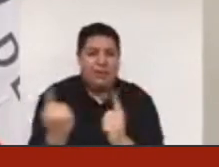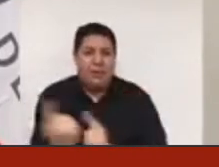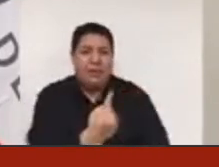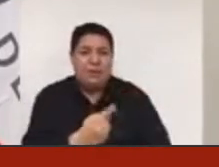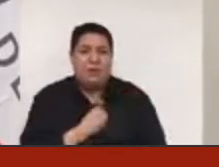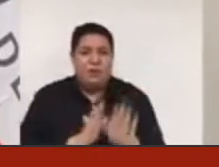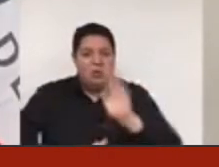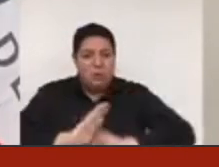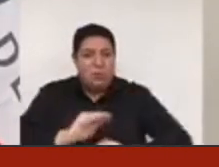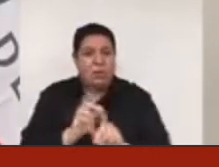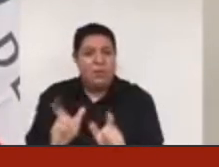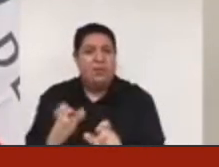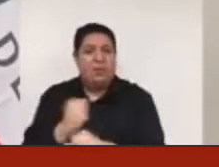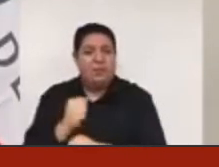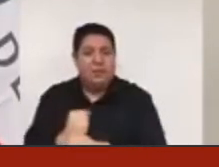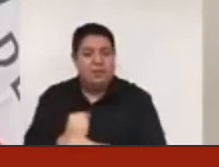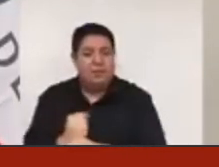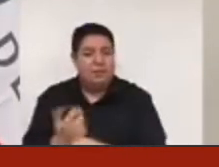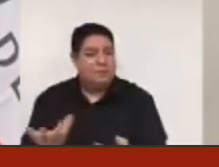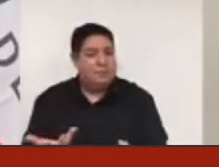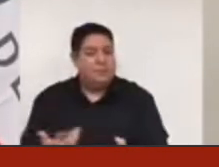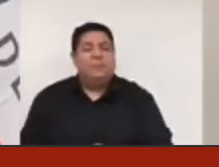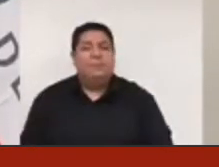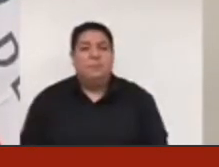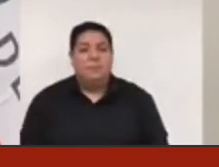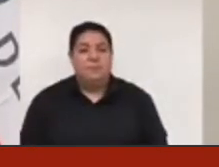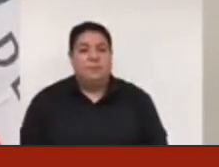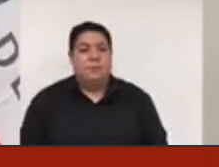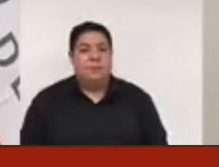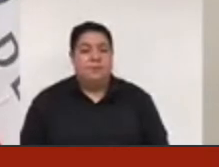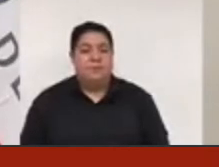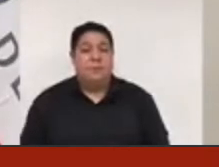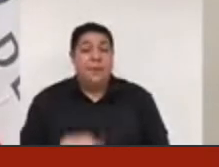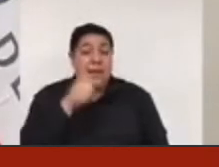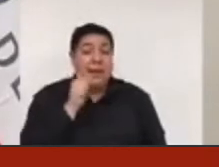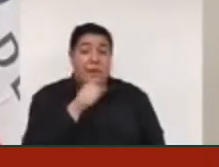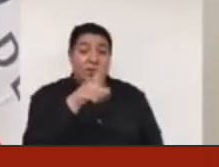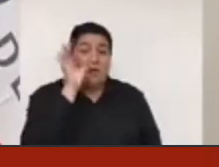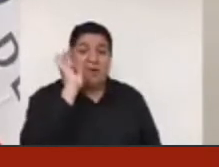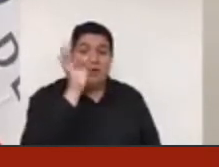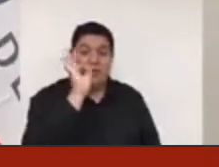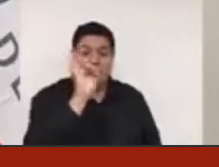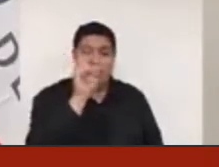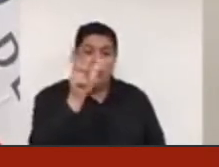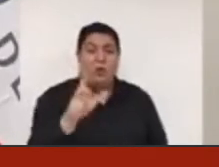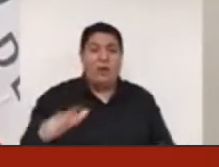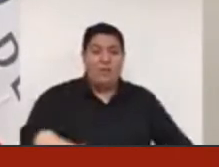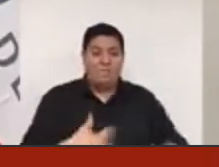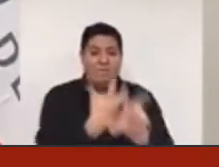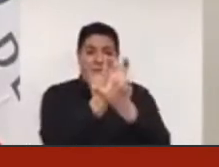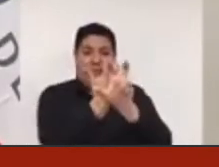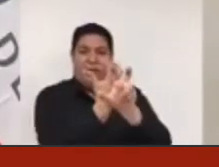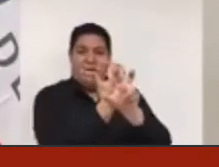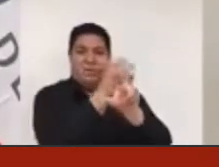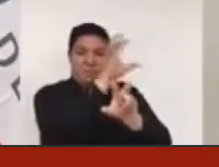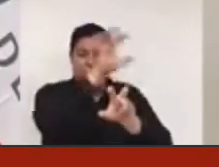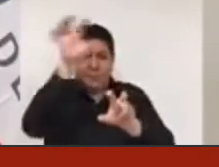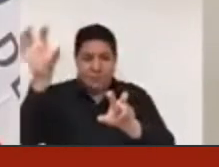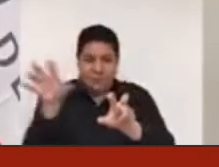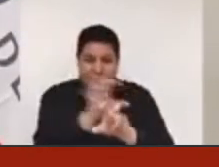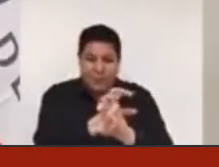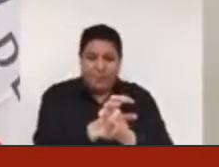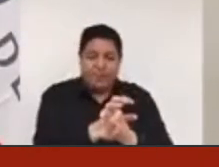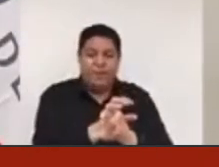protegerlos en su labor bueno ayer estuvimos en una reunión con él una videoconferencia en navidades con el doctor vi